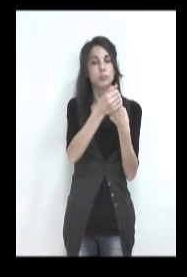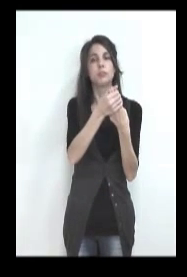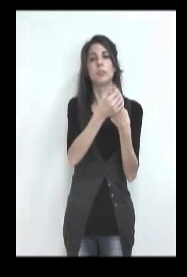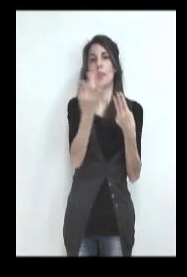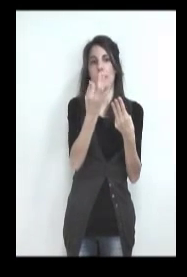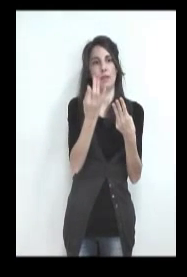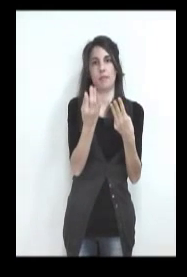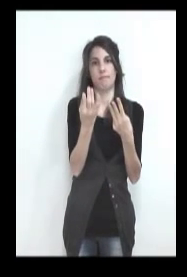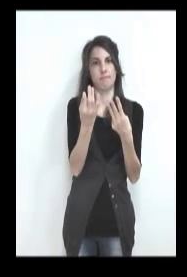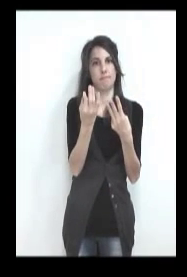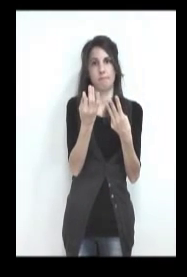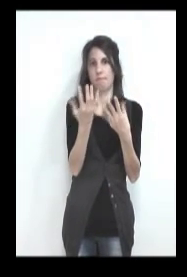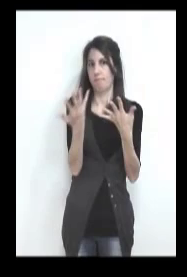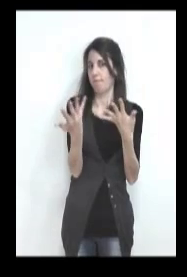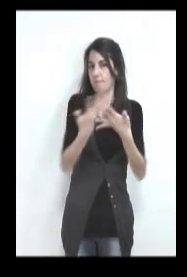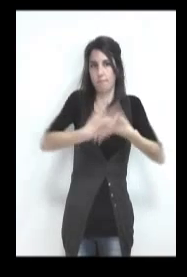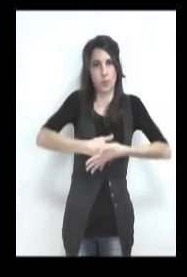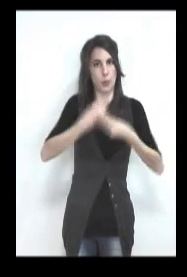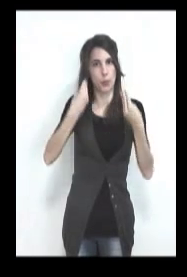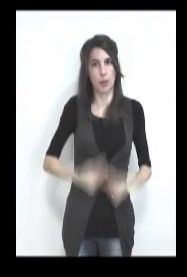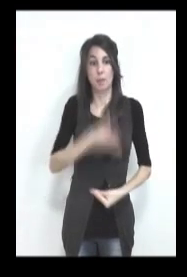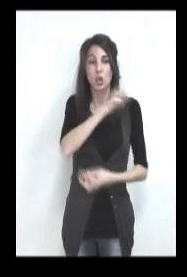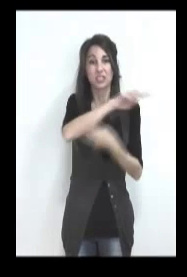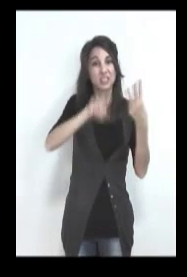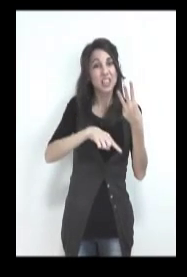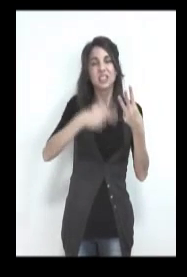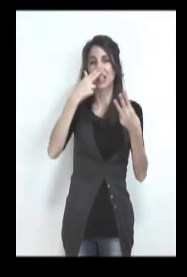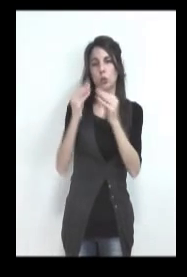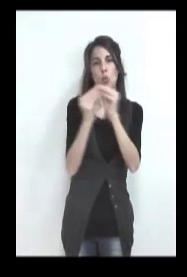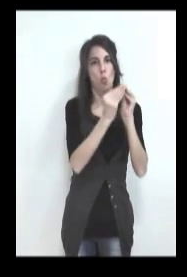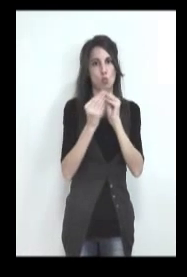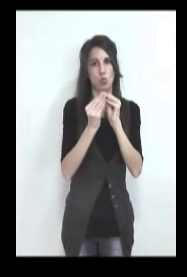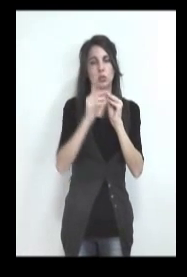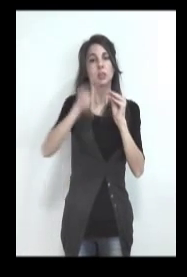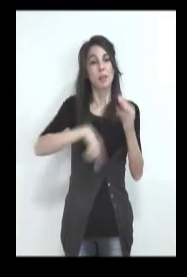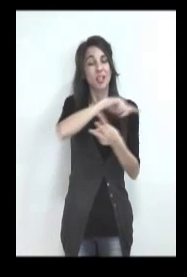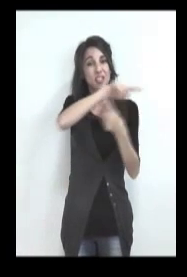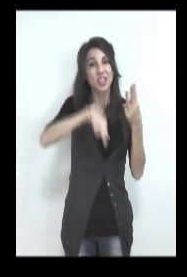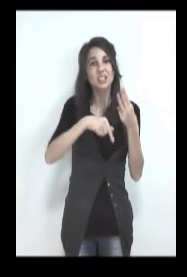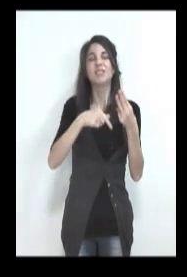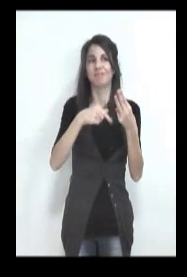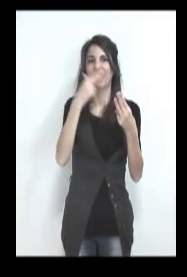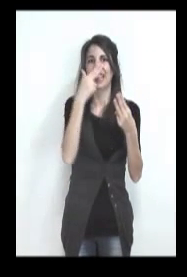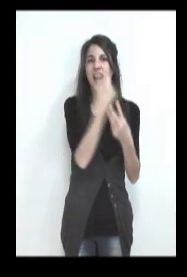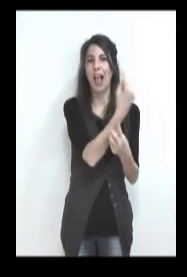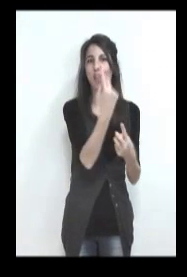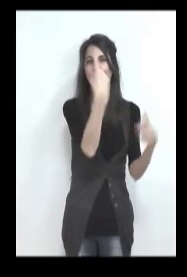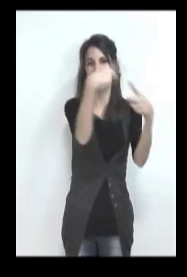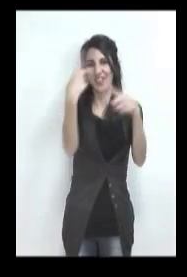llevar a bien porque las tres son necesarias y las tres tienen intereses comunes, pero también las tres tienen intereses particulares,